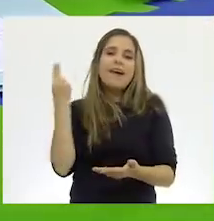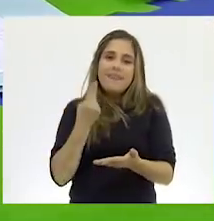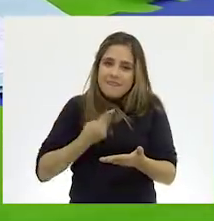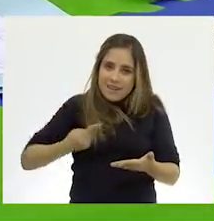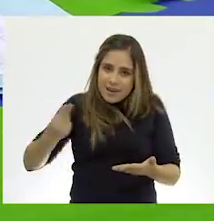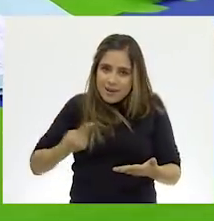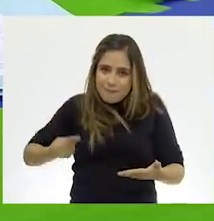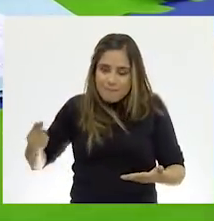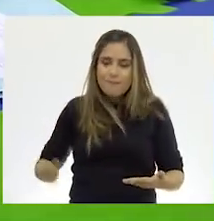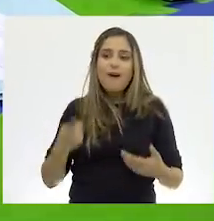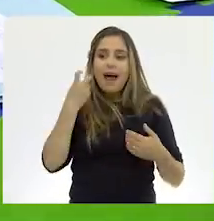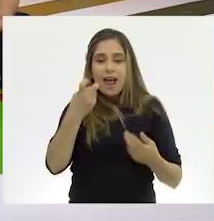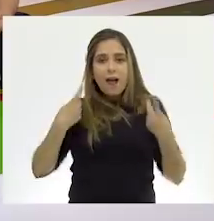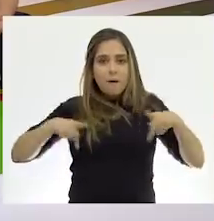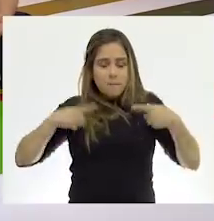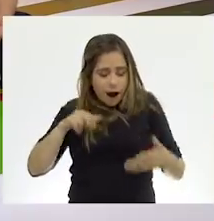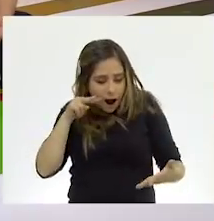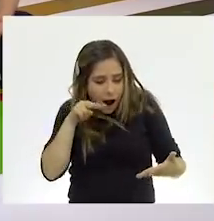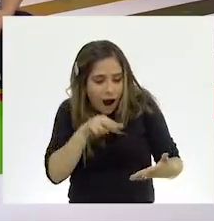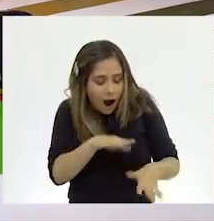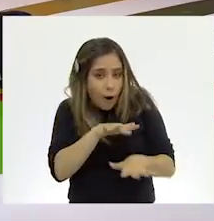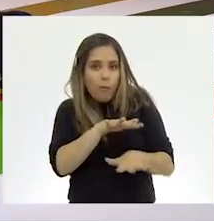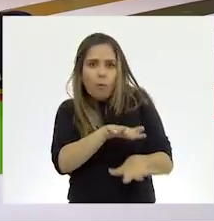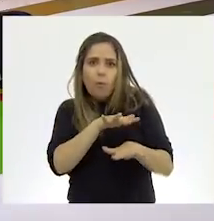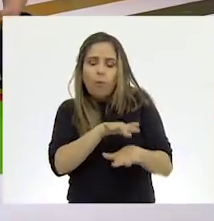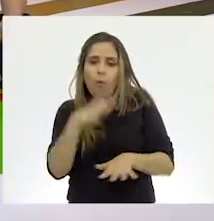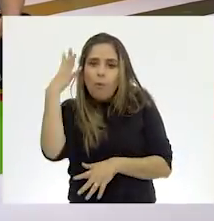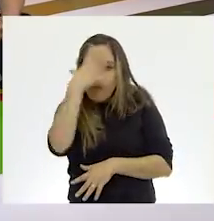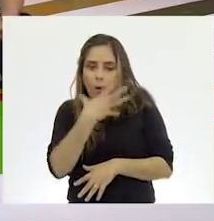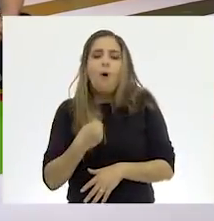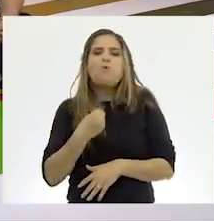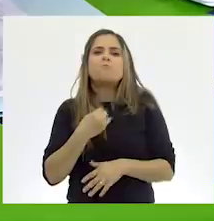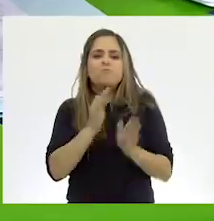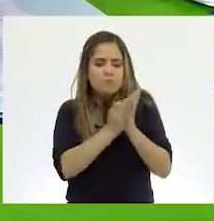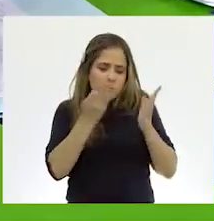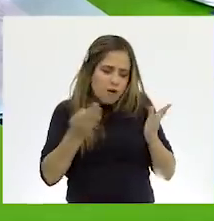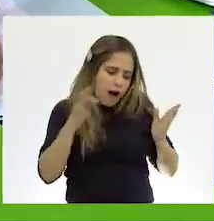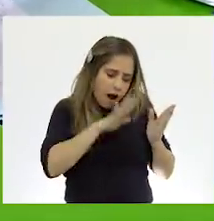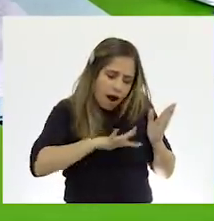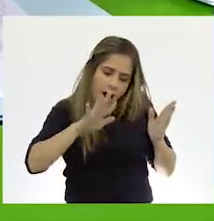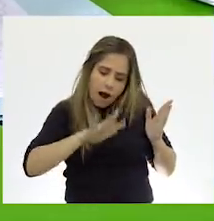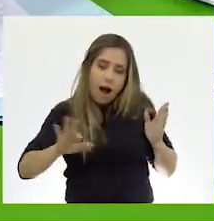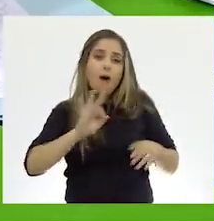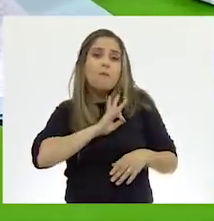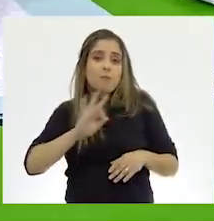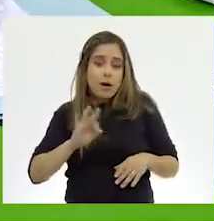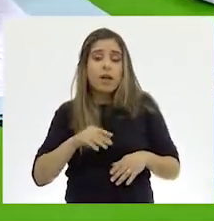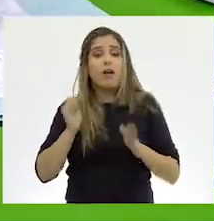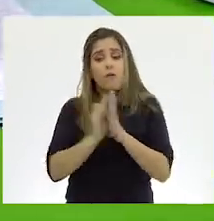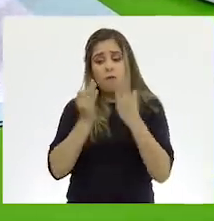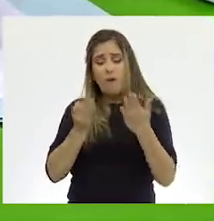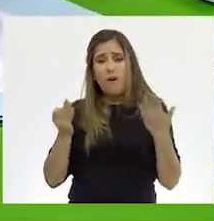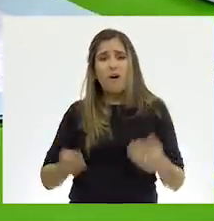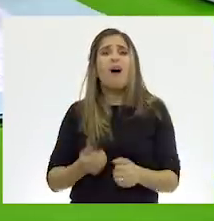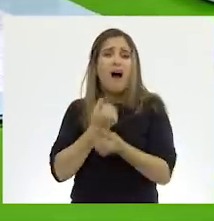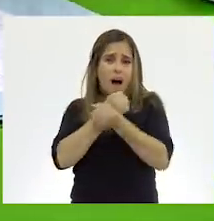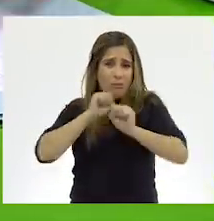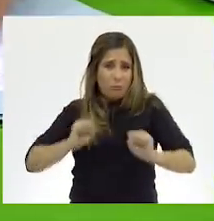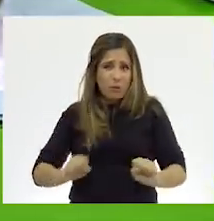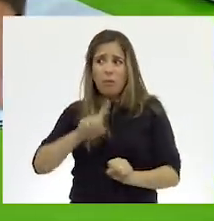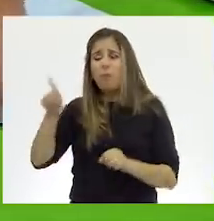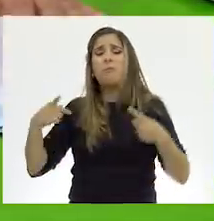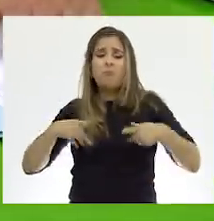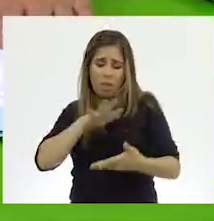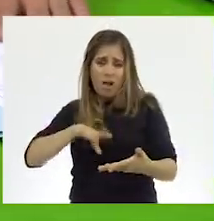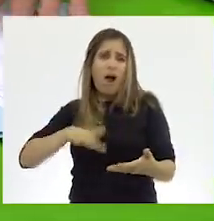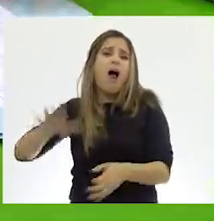para que así llame mucho la atención y la gente lo quiera leer, porque si no, tu folleto no va a ser leído.